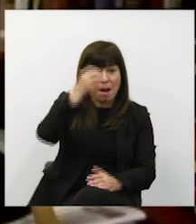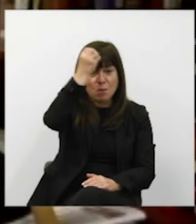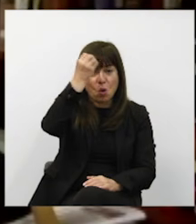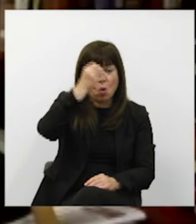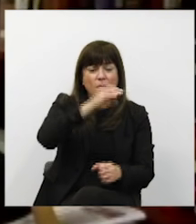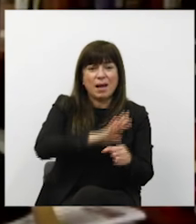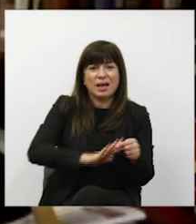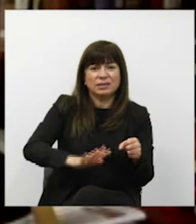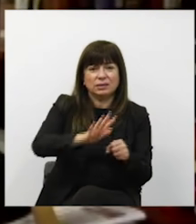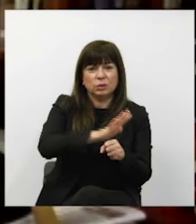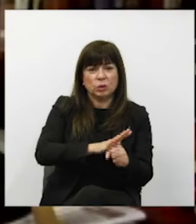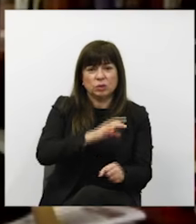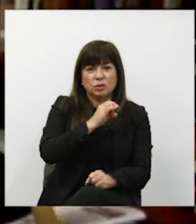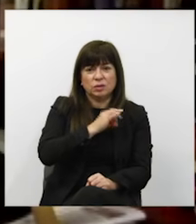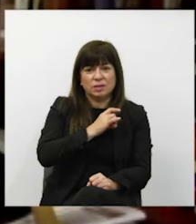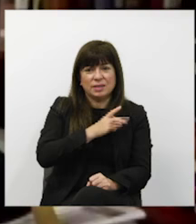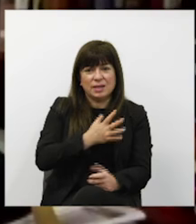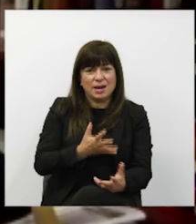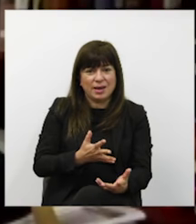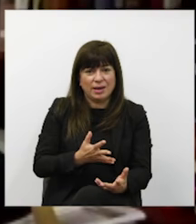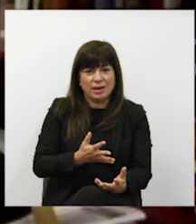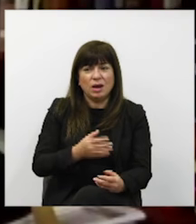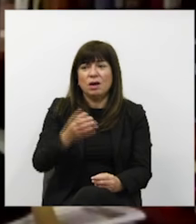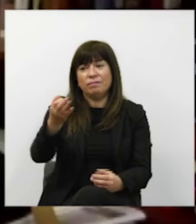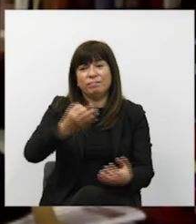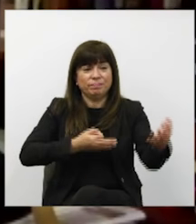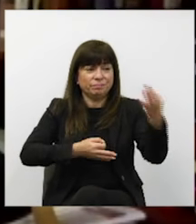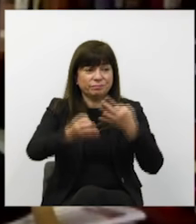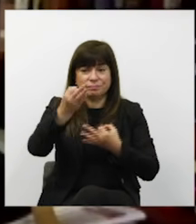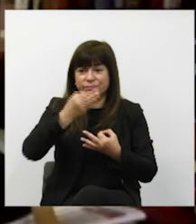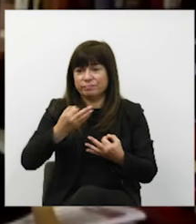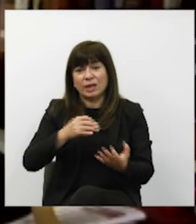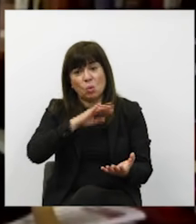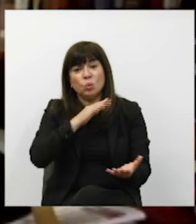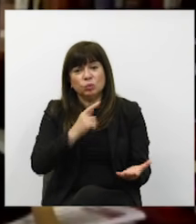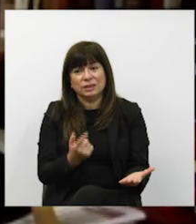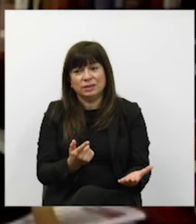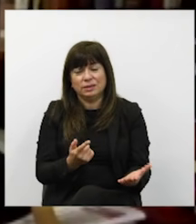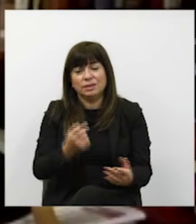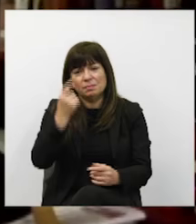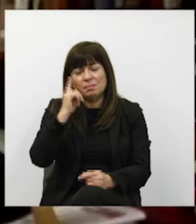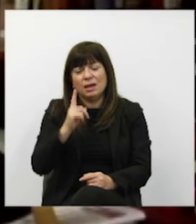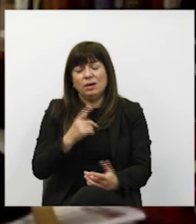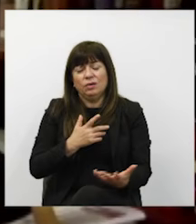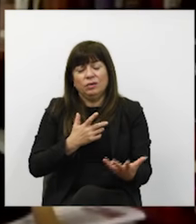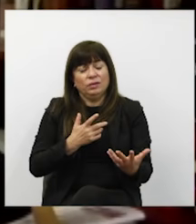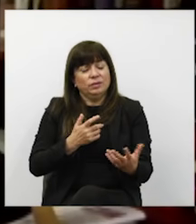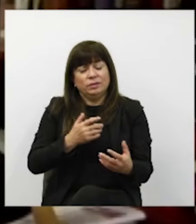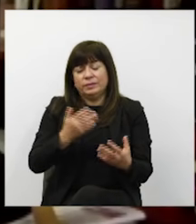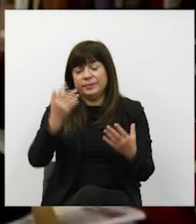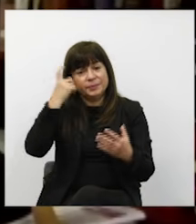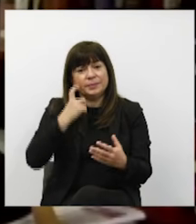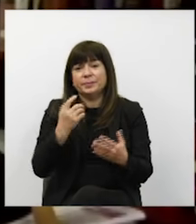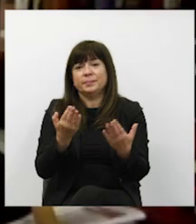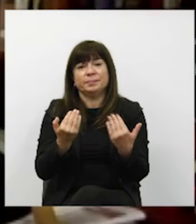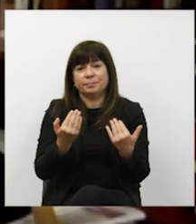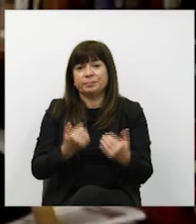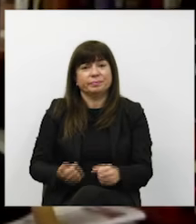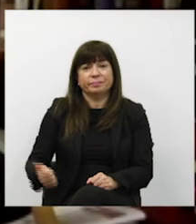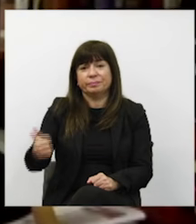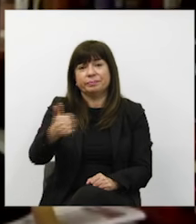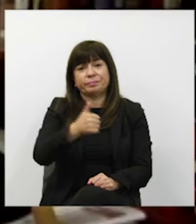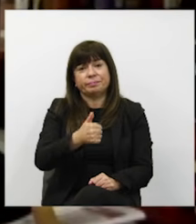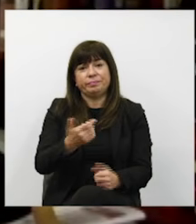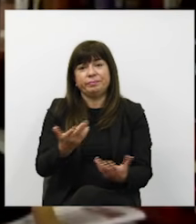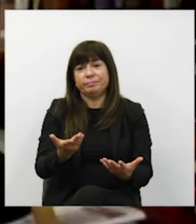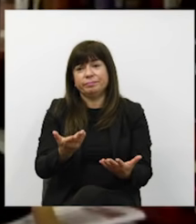la situación. Y en ese sentido, lo que están haciendo ustedes ahora es muy útil. Pero creo que necesitamos todos empujar